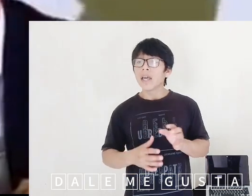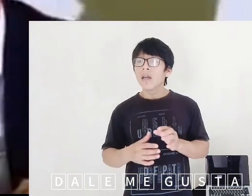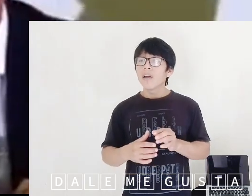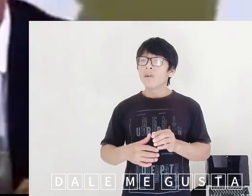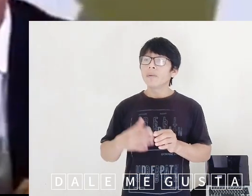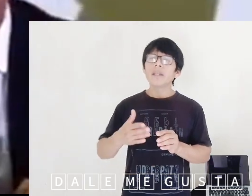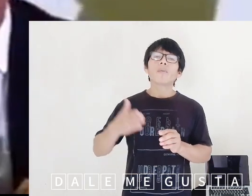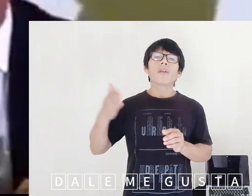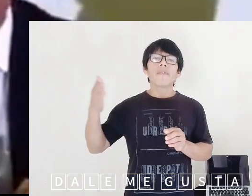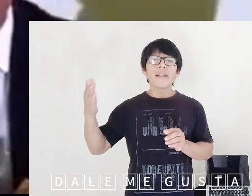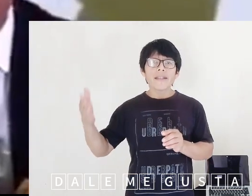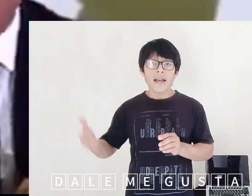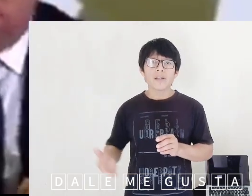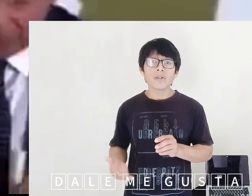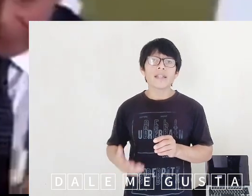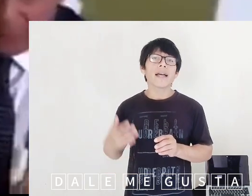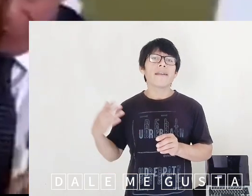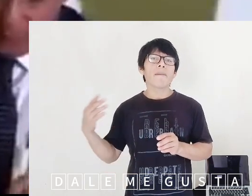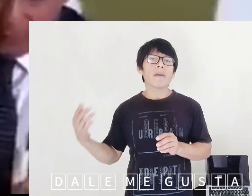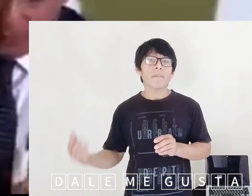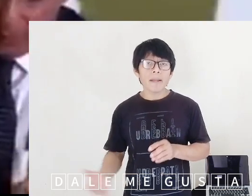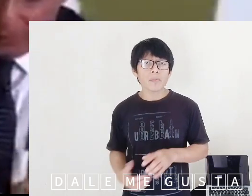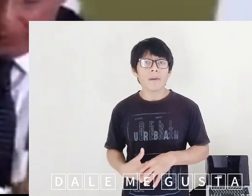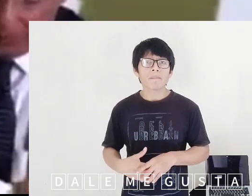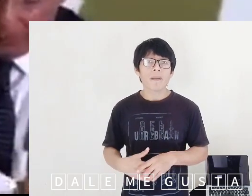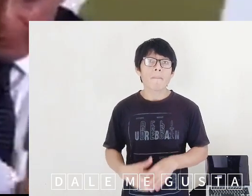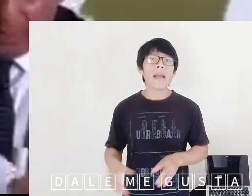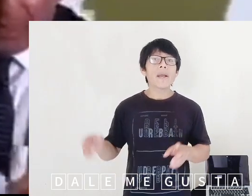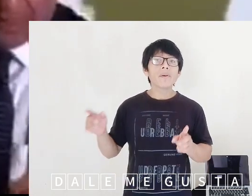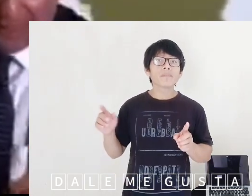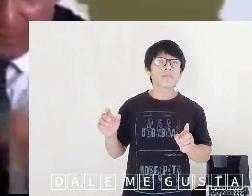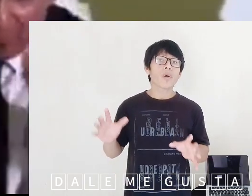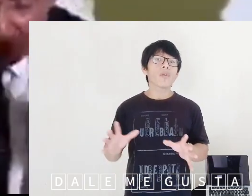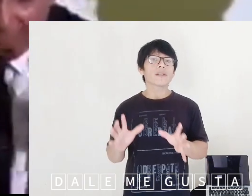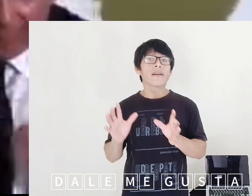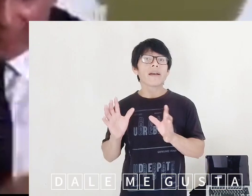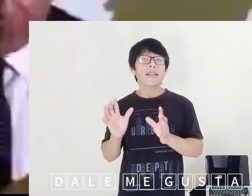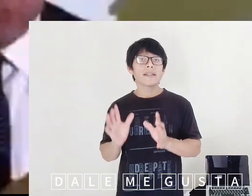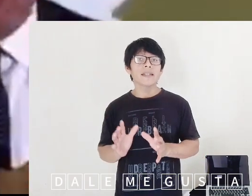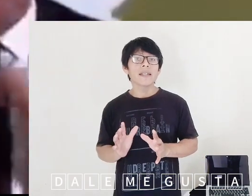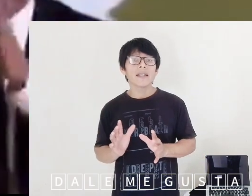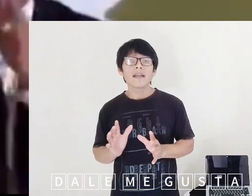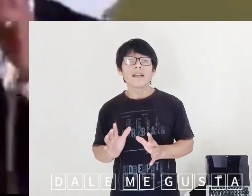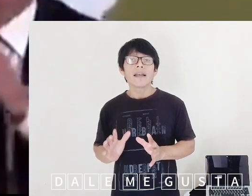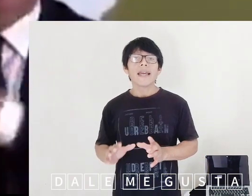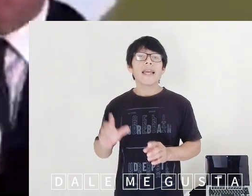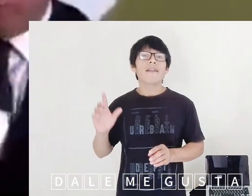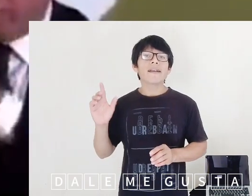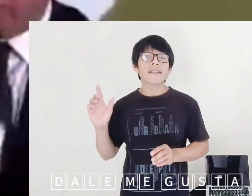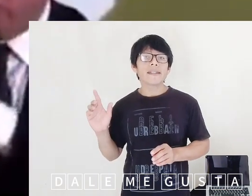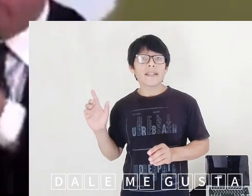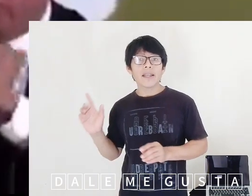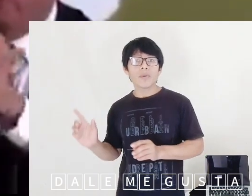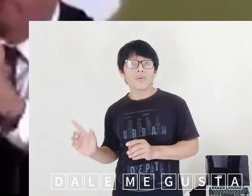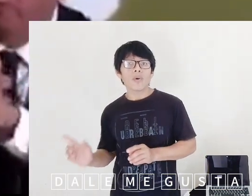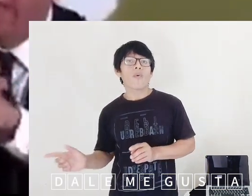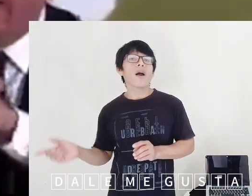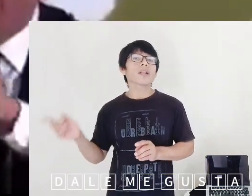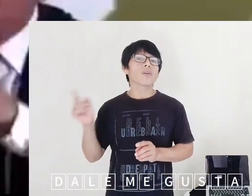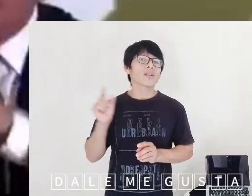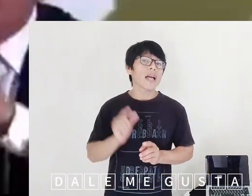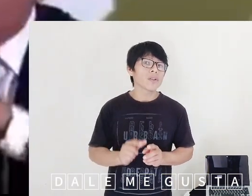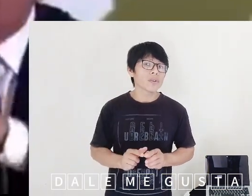Sí, mínimo de 20 años y cadena perpetua, pero todo se va a decidir el 27 de